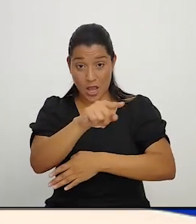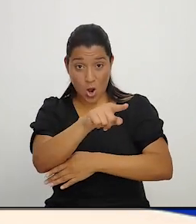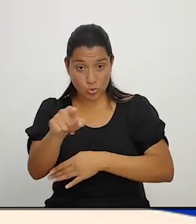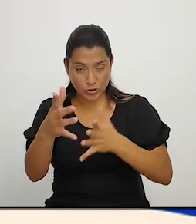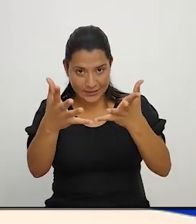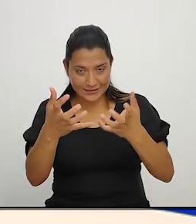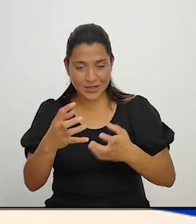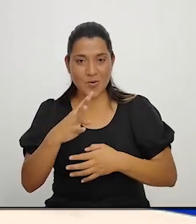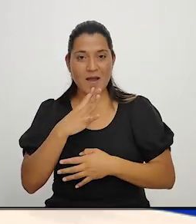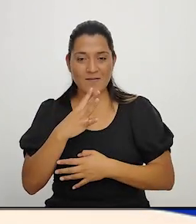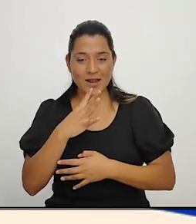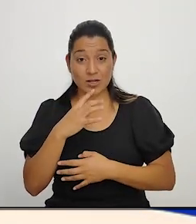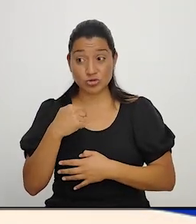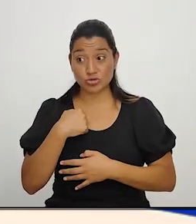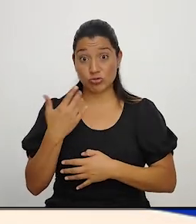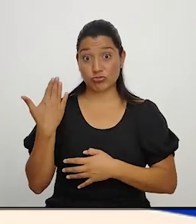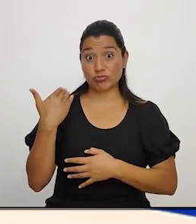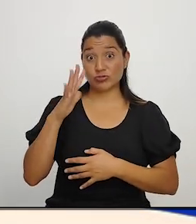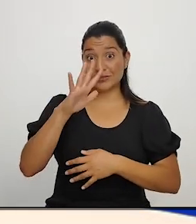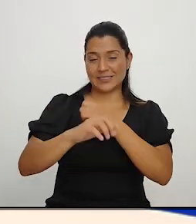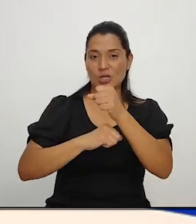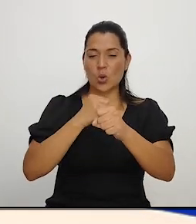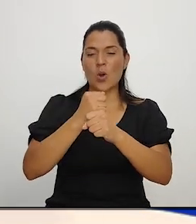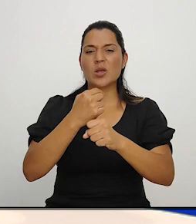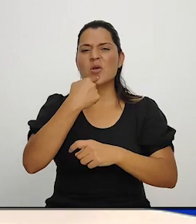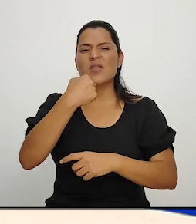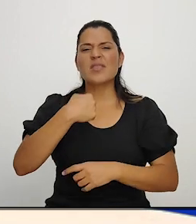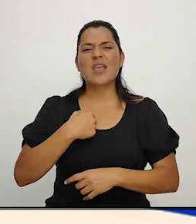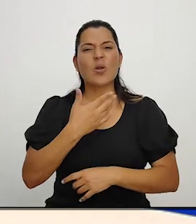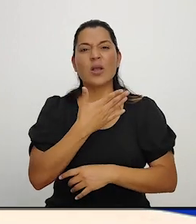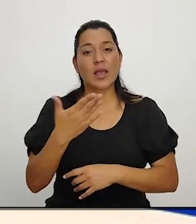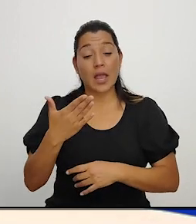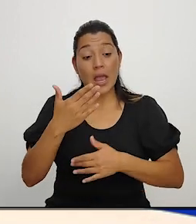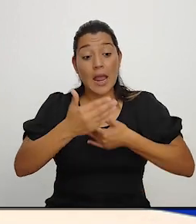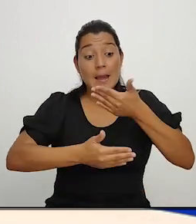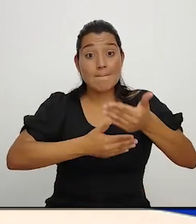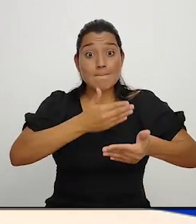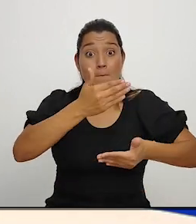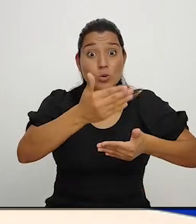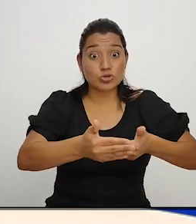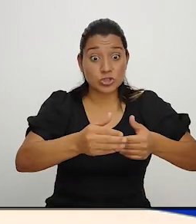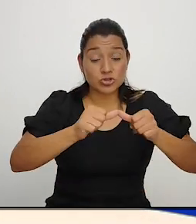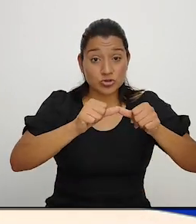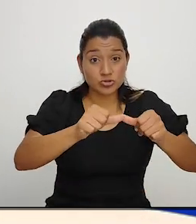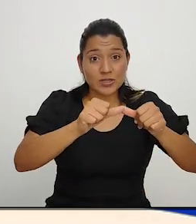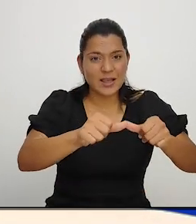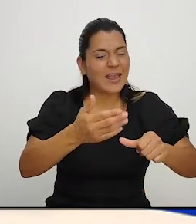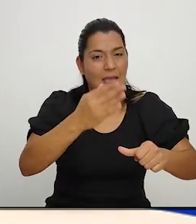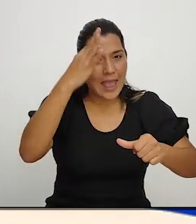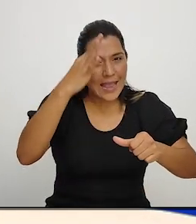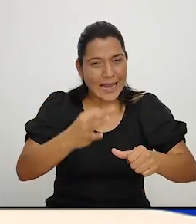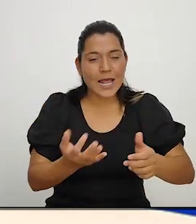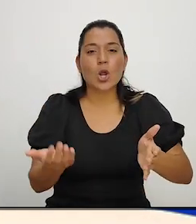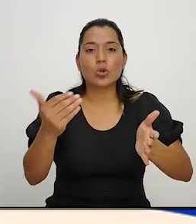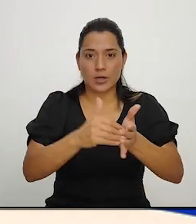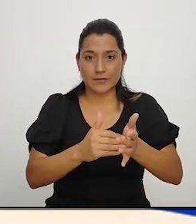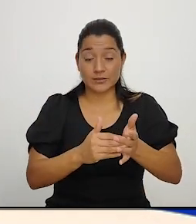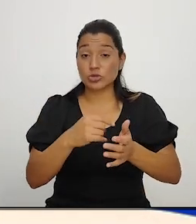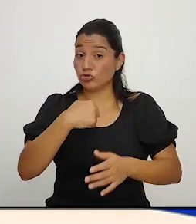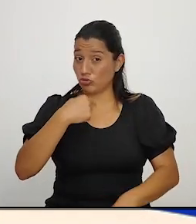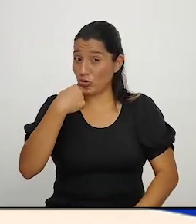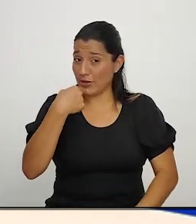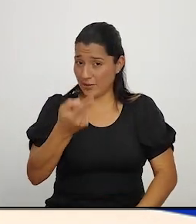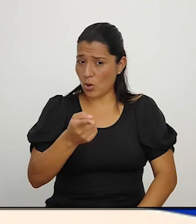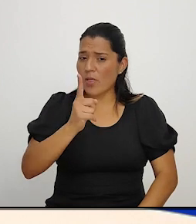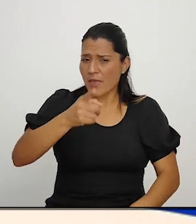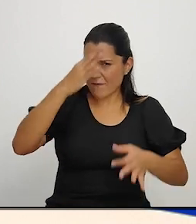hablarles hace 5 años se nos dijo que el camino a seguir era volver a creer Hoy les digo que más que